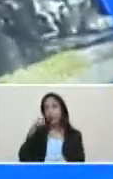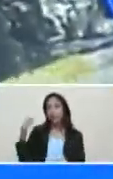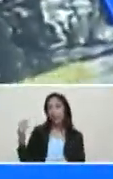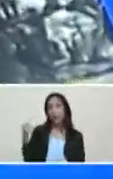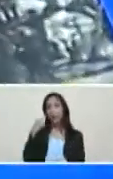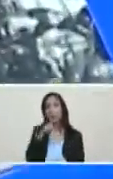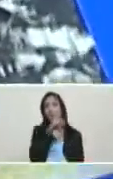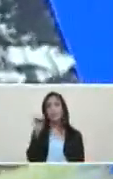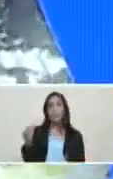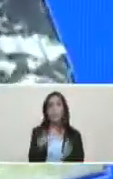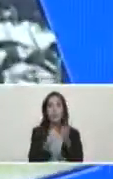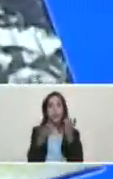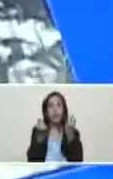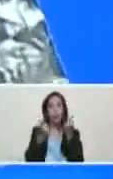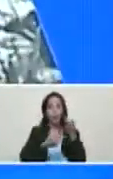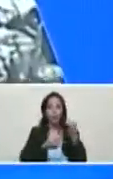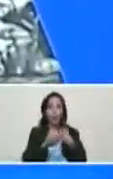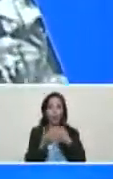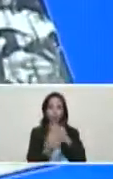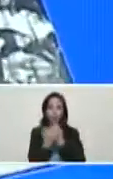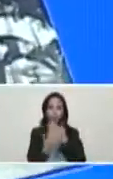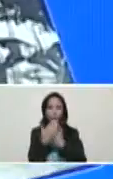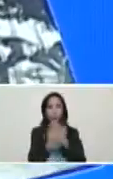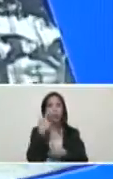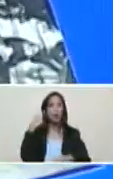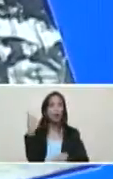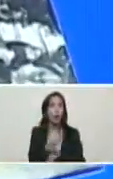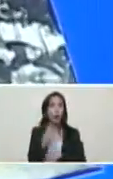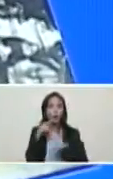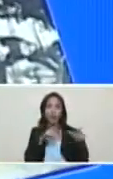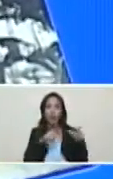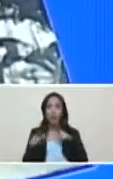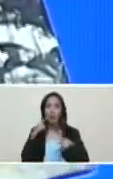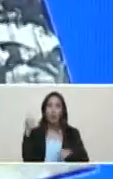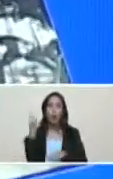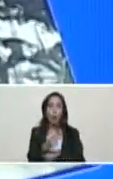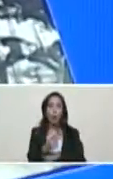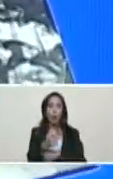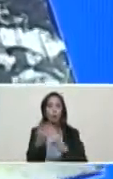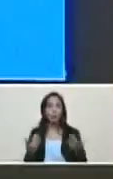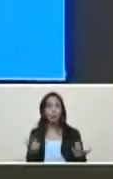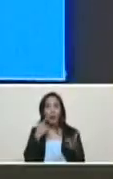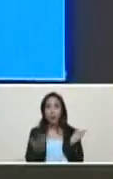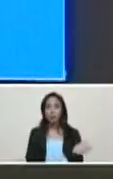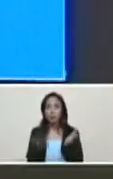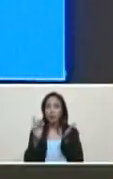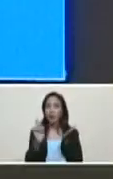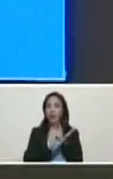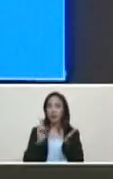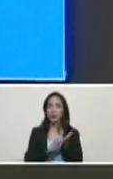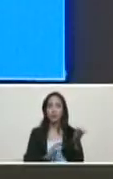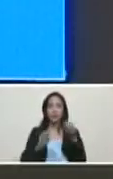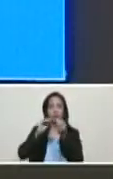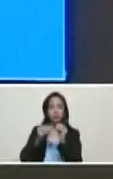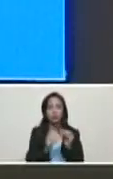editando 100.000 números. Es una orden que doy, que esta revista se edite